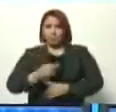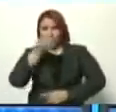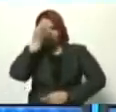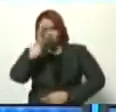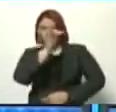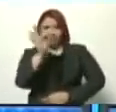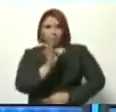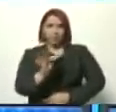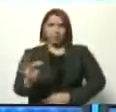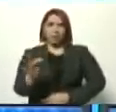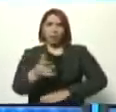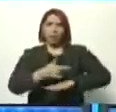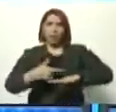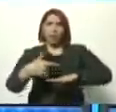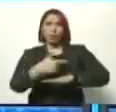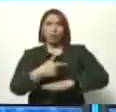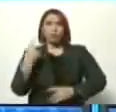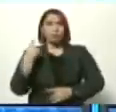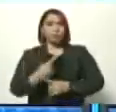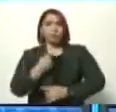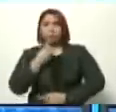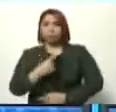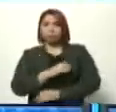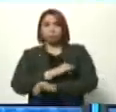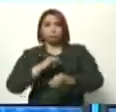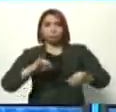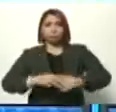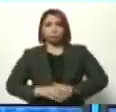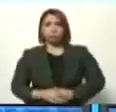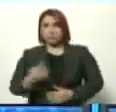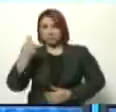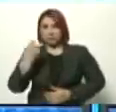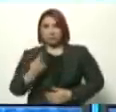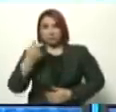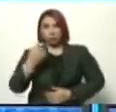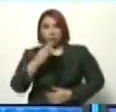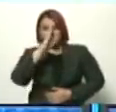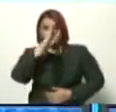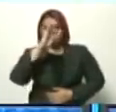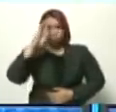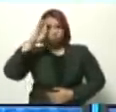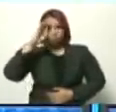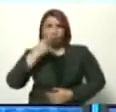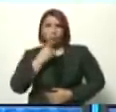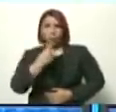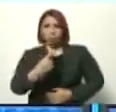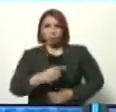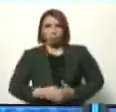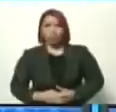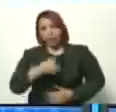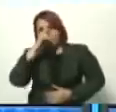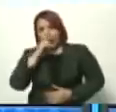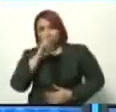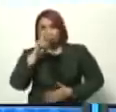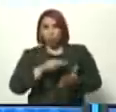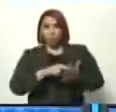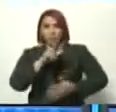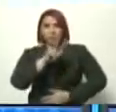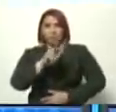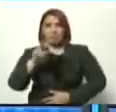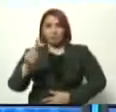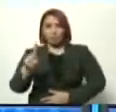Federal de Gobierno, tenemos que decirlo, ya el diputado Diosdado Cabello lo dijo, en el año 2021 se